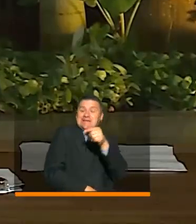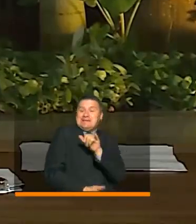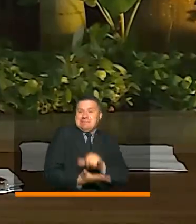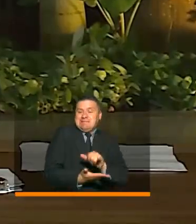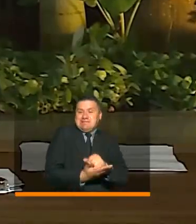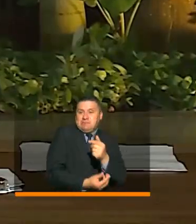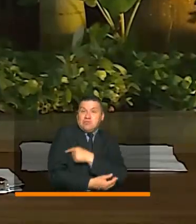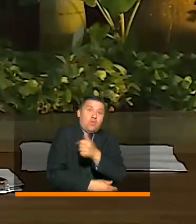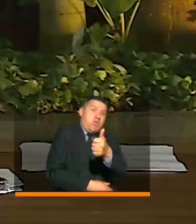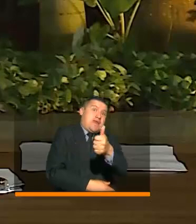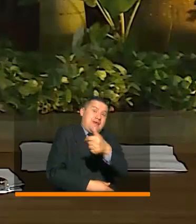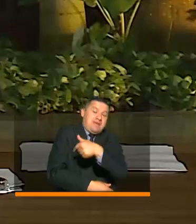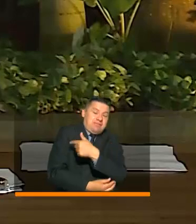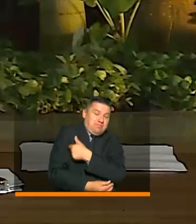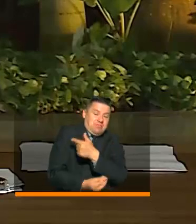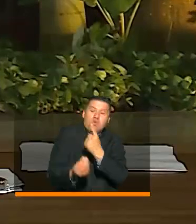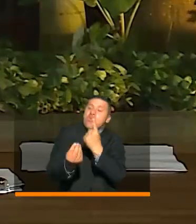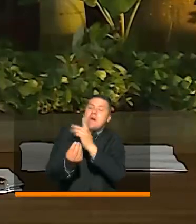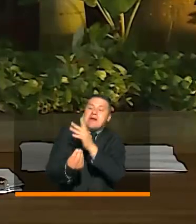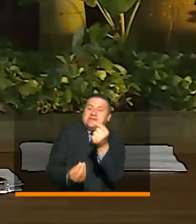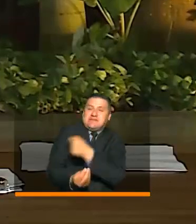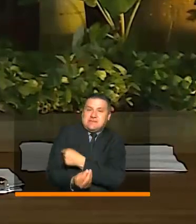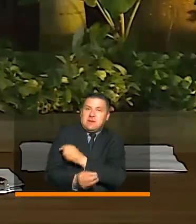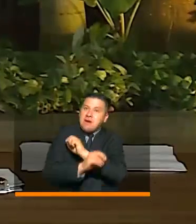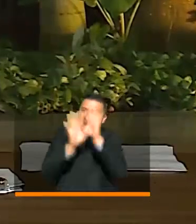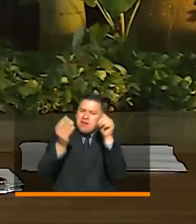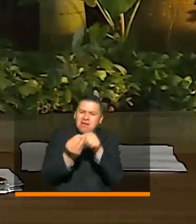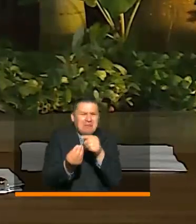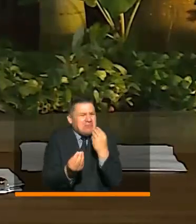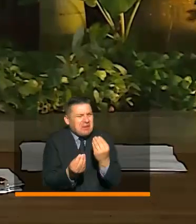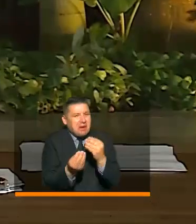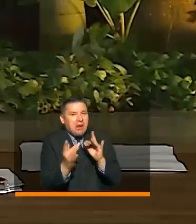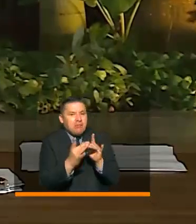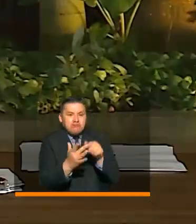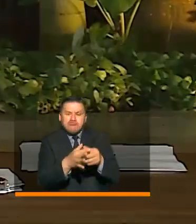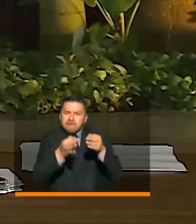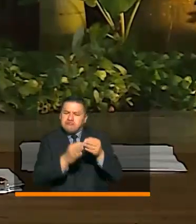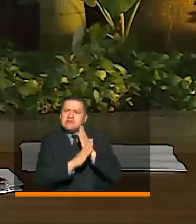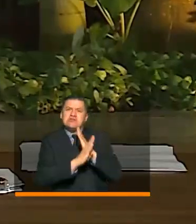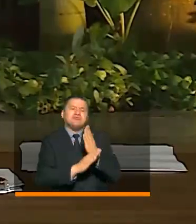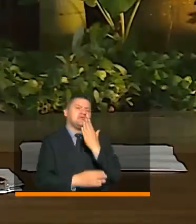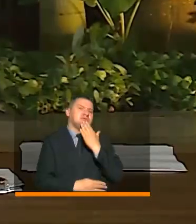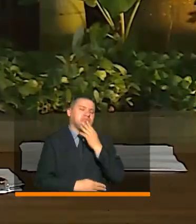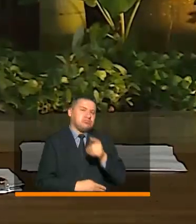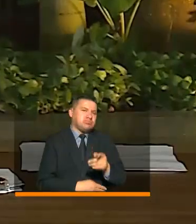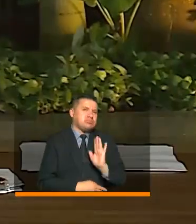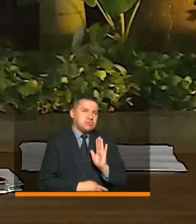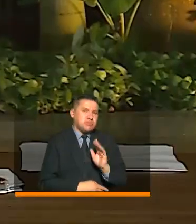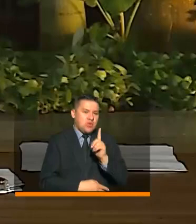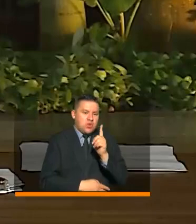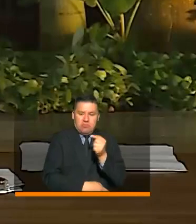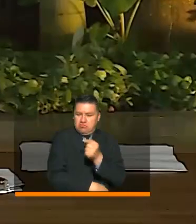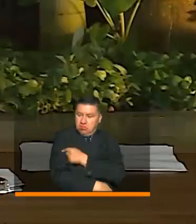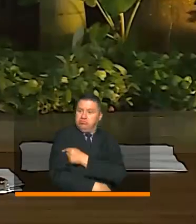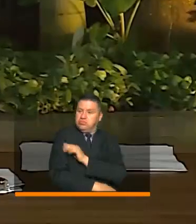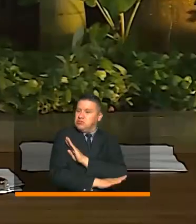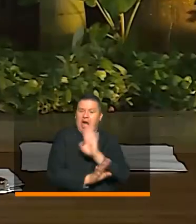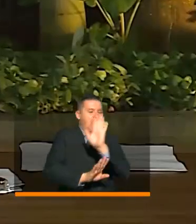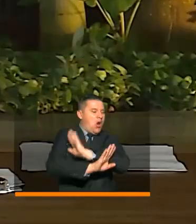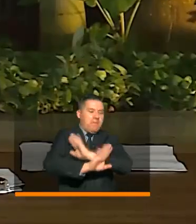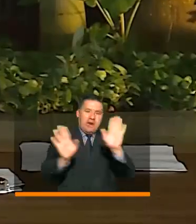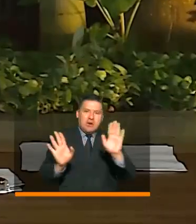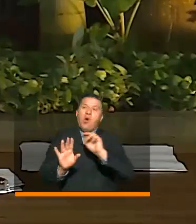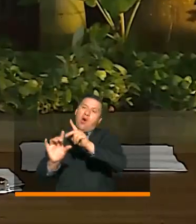Es muy buena y nosotros tenemos claridad que tiene seguridad y que nos permite, al ser una sola dosis, llegar a la